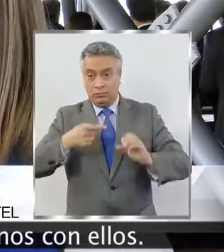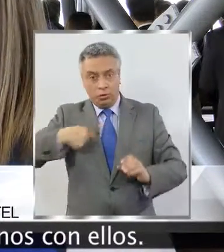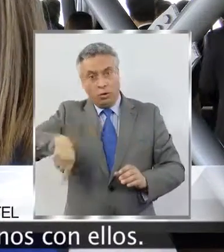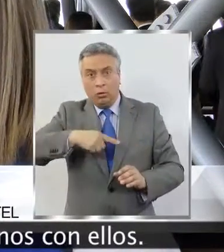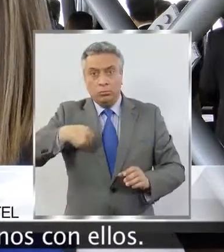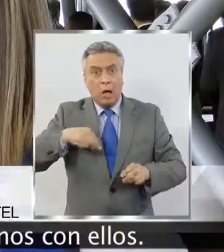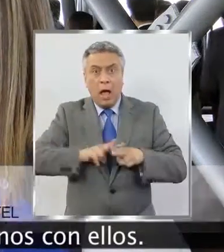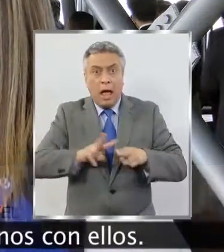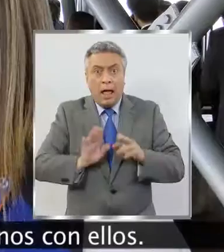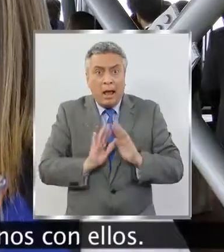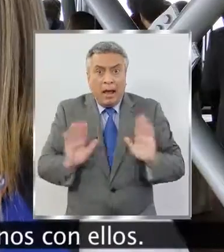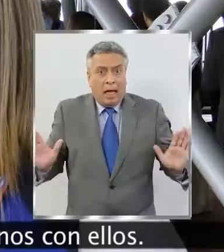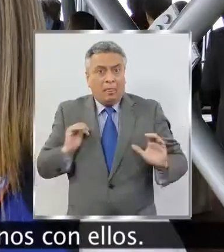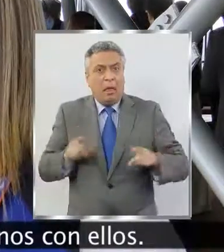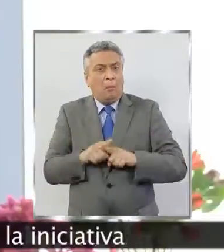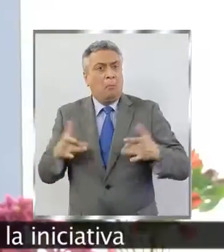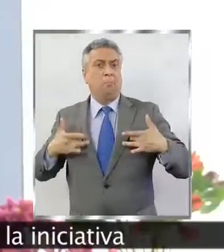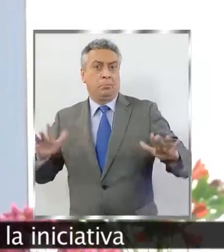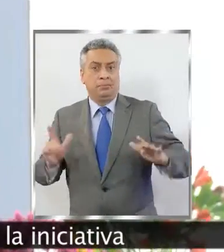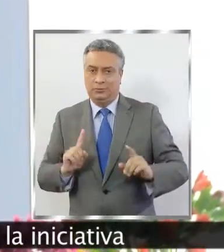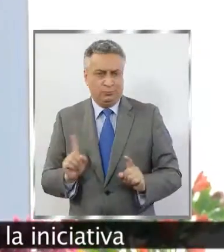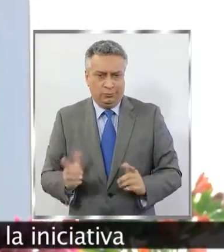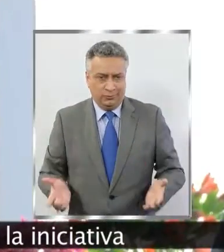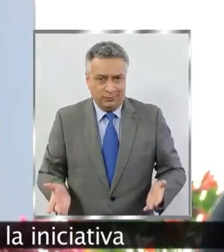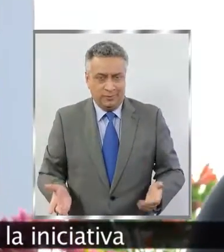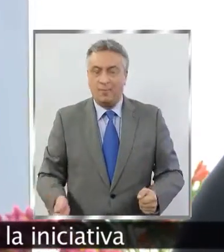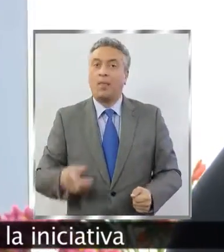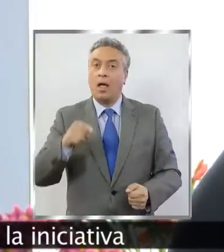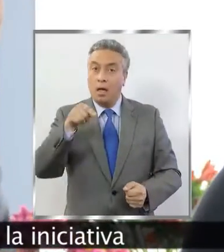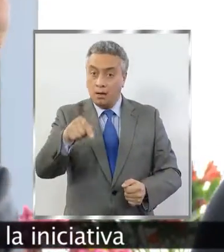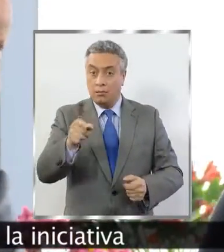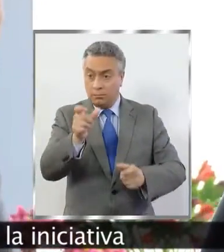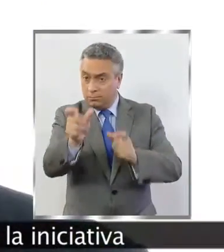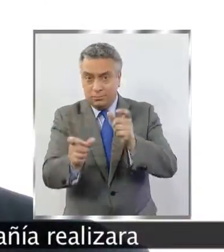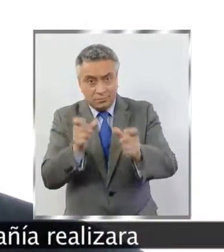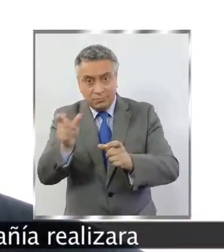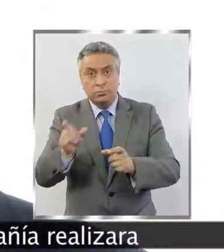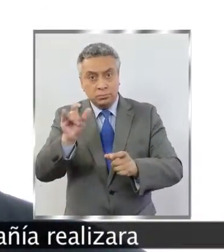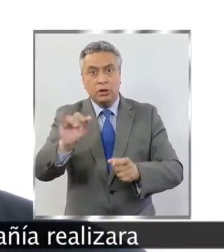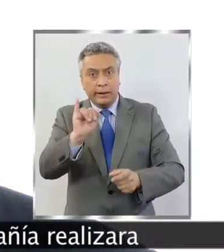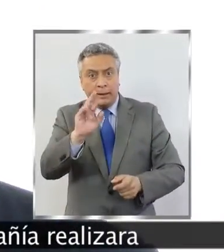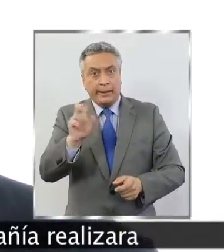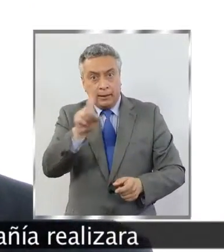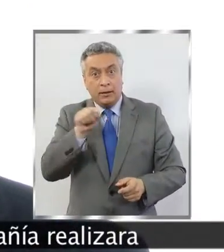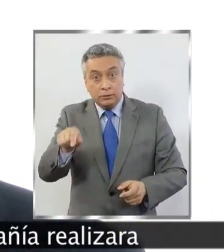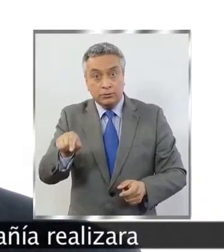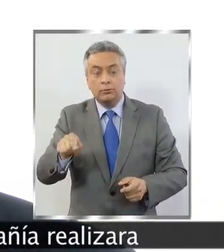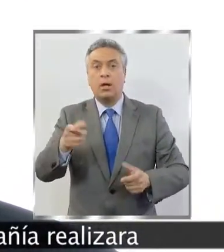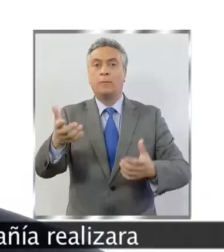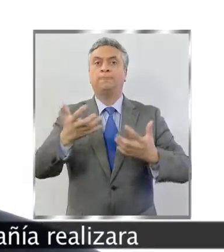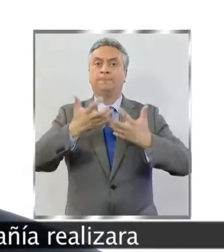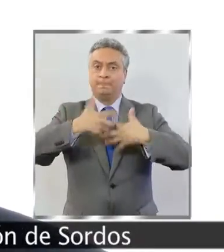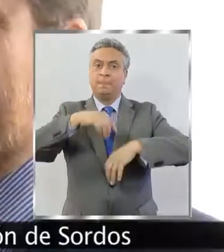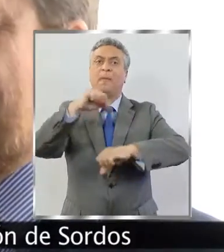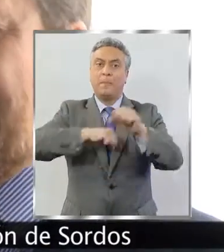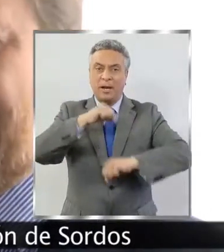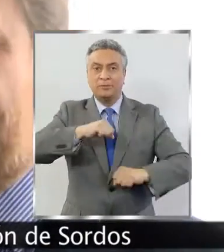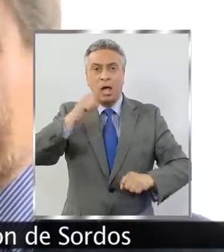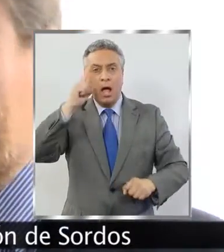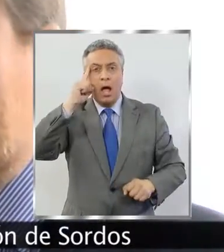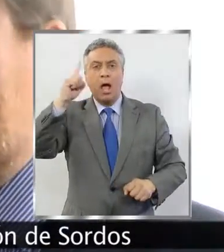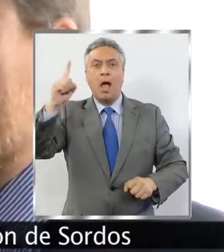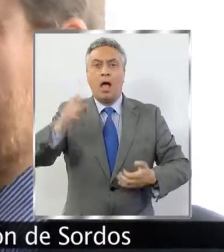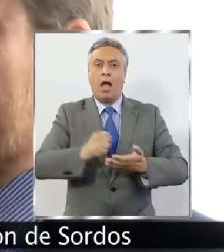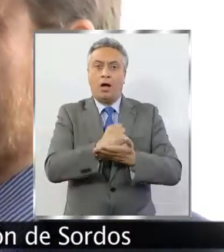tampoco hacemos nada por comunicarnos con ellos. La petición de los clientes y la iniciativa de Iris impulsó que la compañía realizara una alianza con